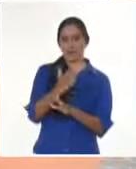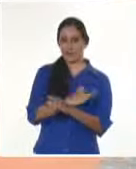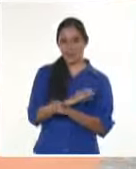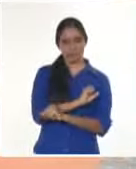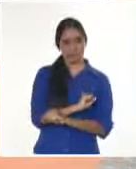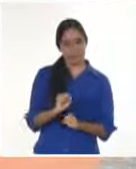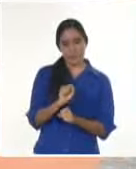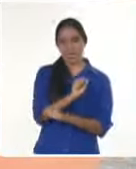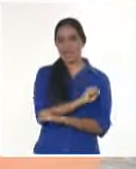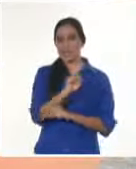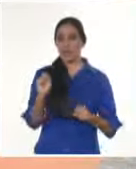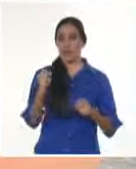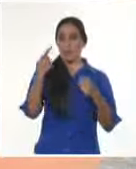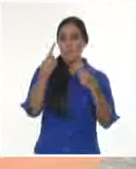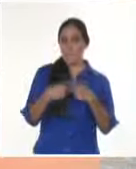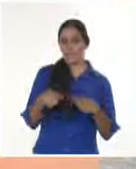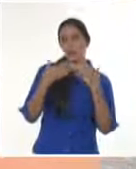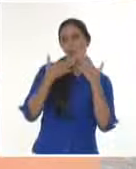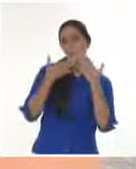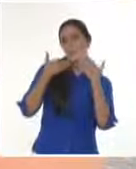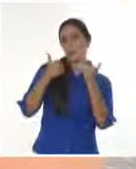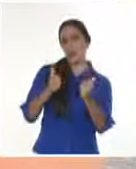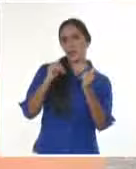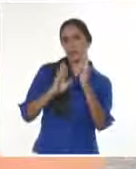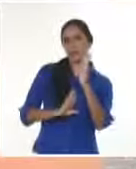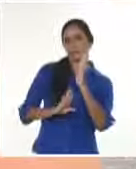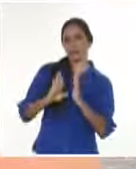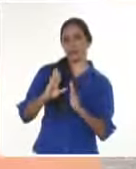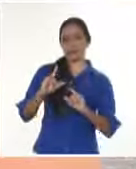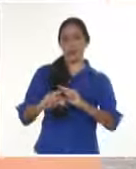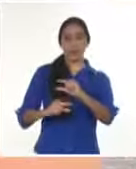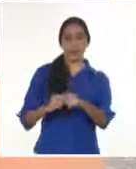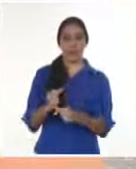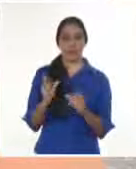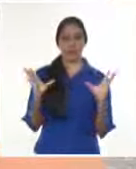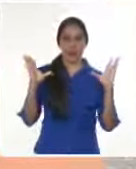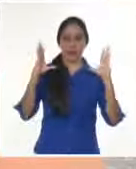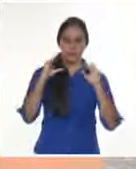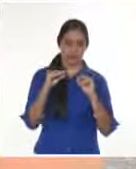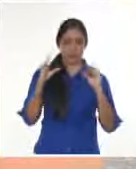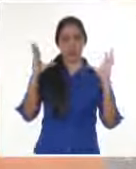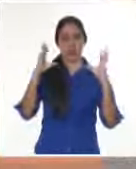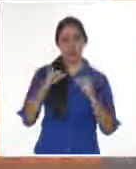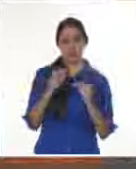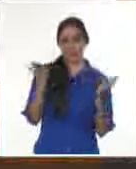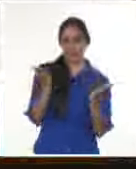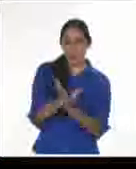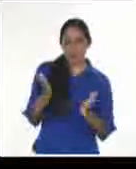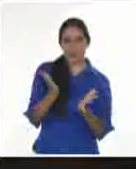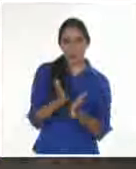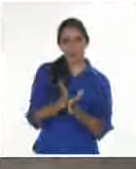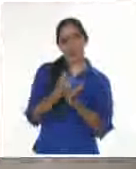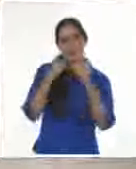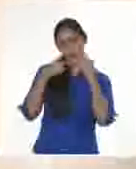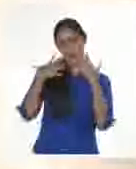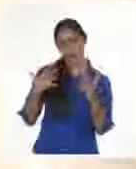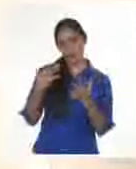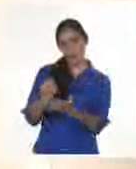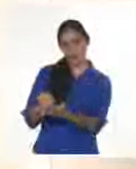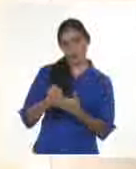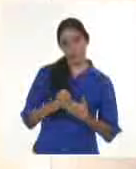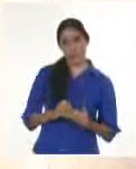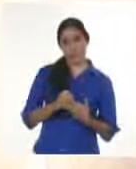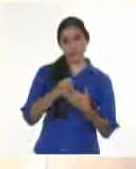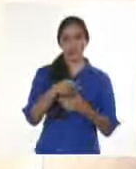Y bueno, ha sido muy bueno ver que tantas noches de desvelo, tanta preocupación han tributado a este premio. Para la